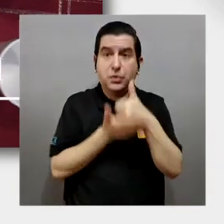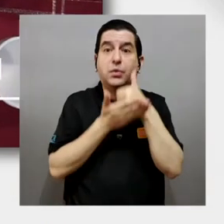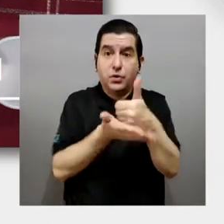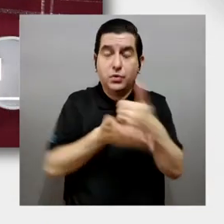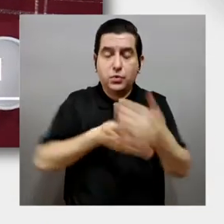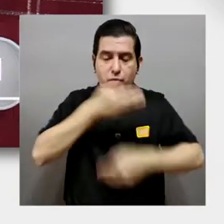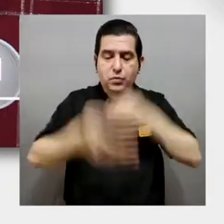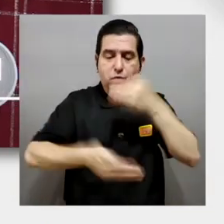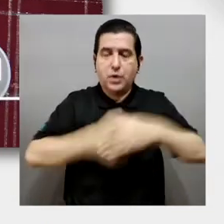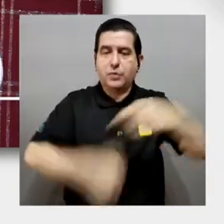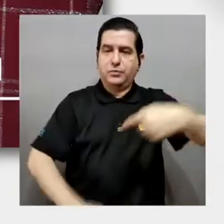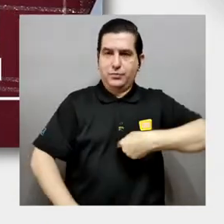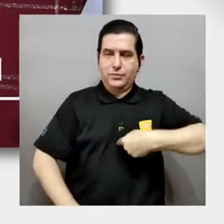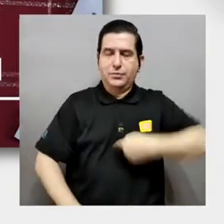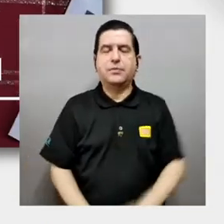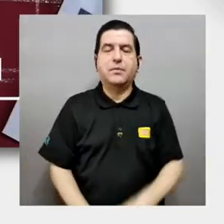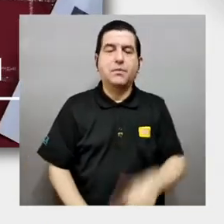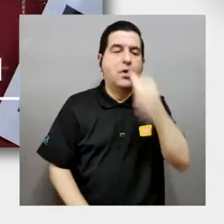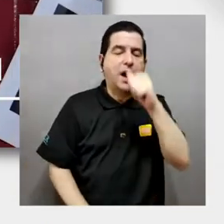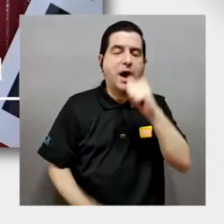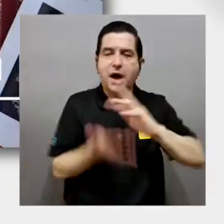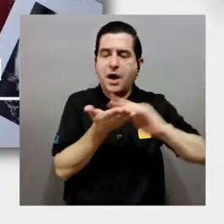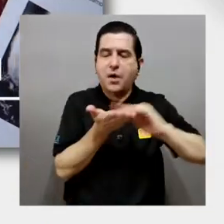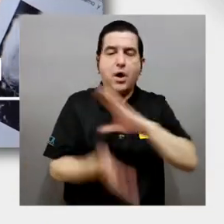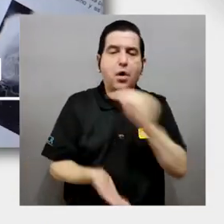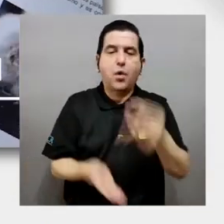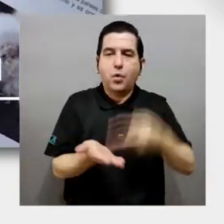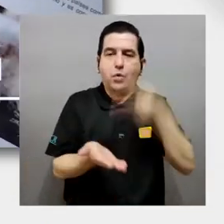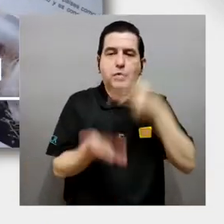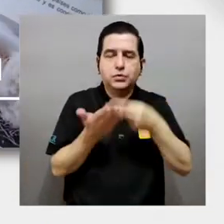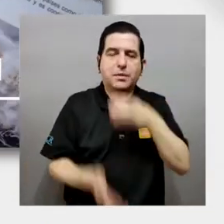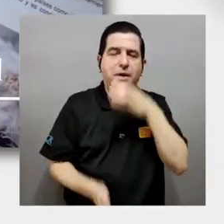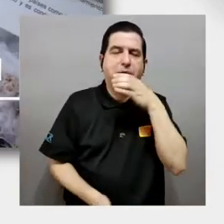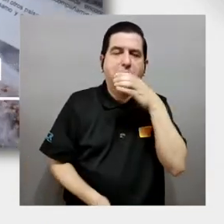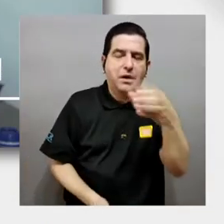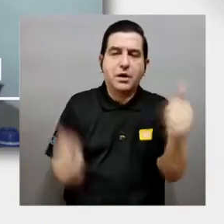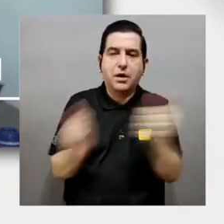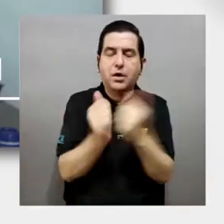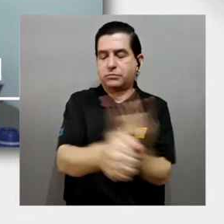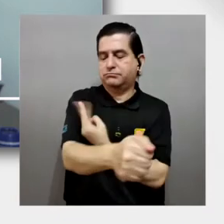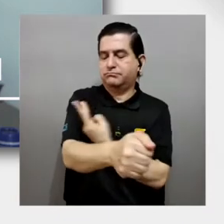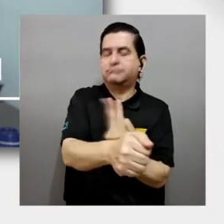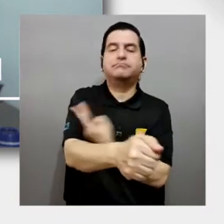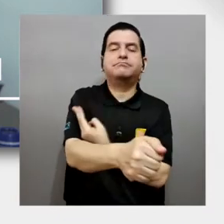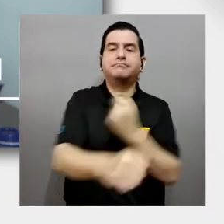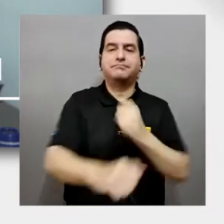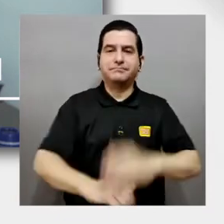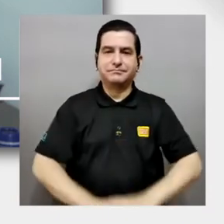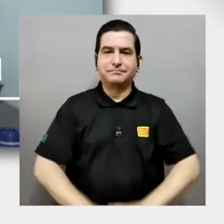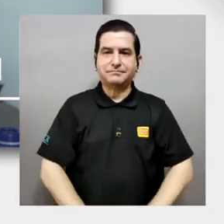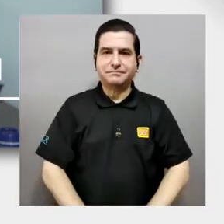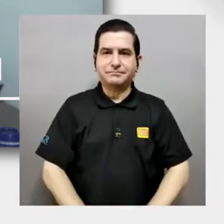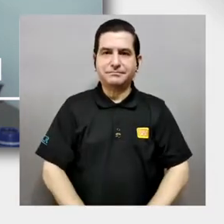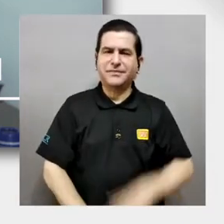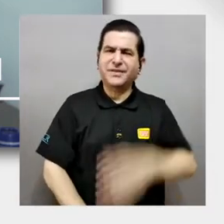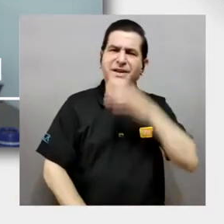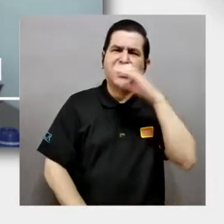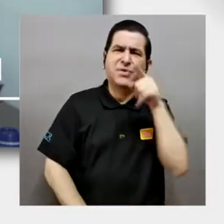Entonces le ayuda mucho para digerir, como agua de arroz o sopas calientes con